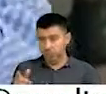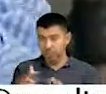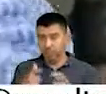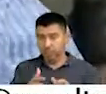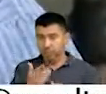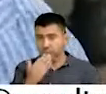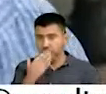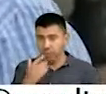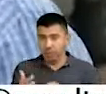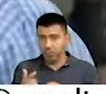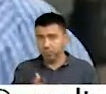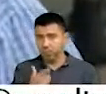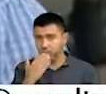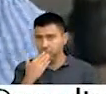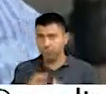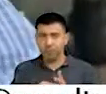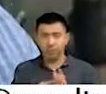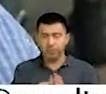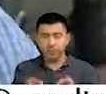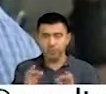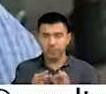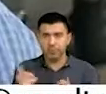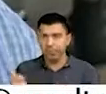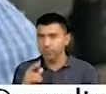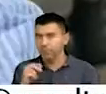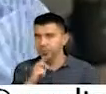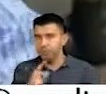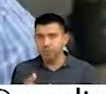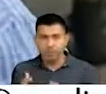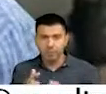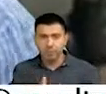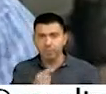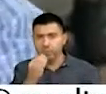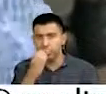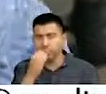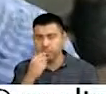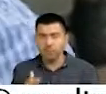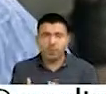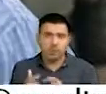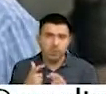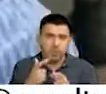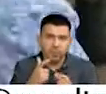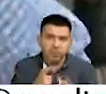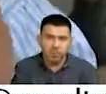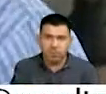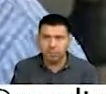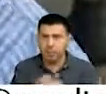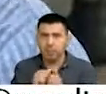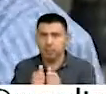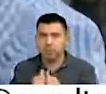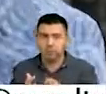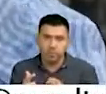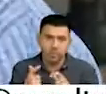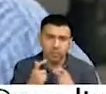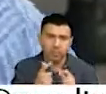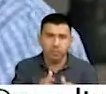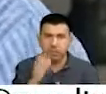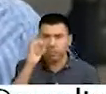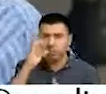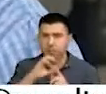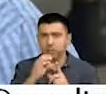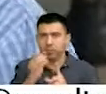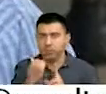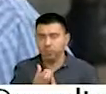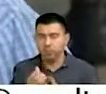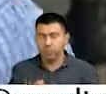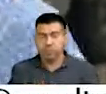pero es que la ley no es darles comida hay que darle recreación hay que darles cultura hay que darles entretenimiento deporte